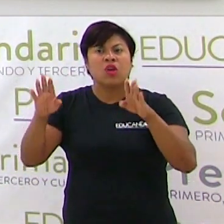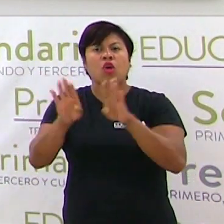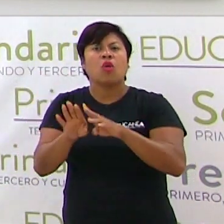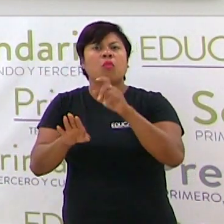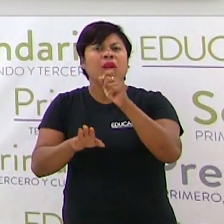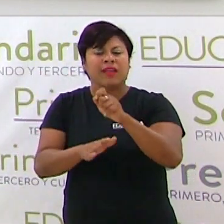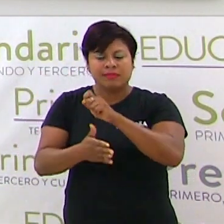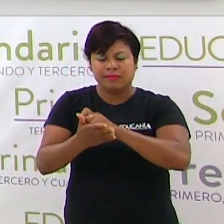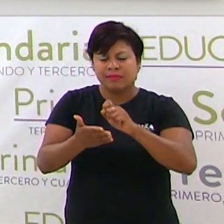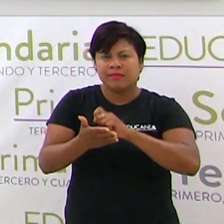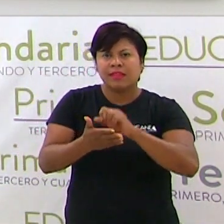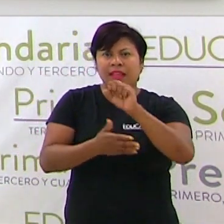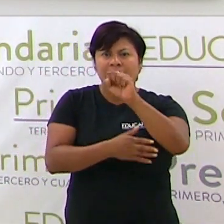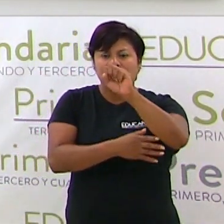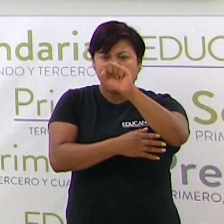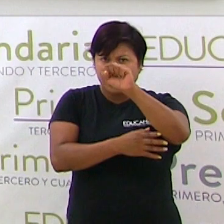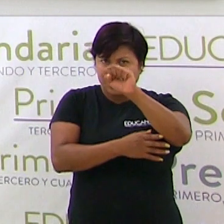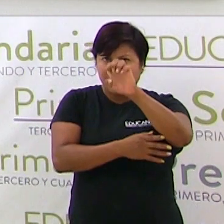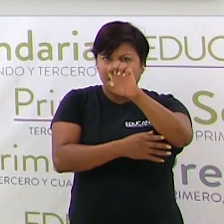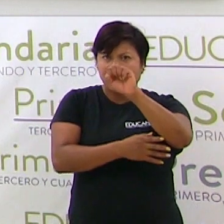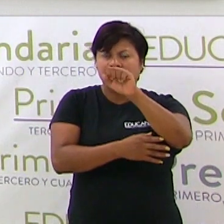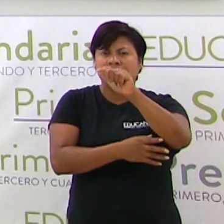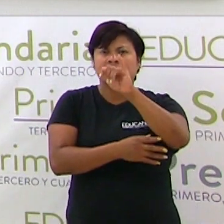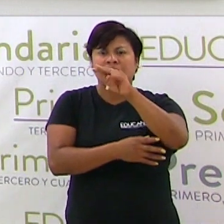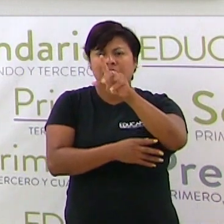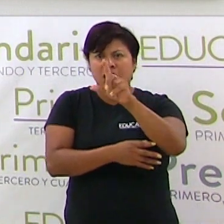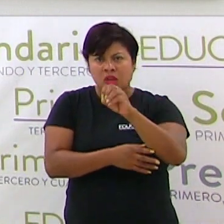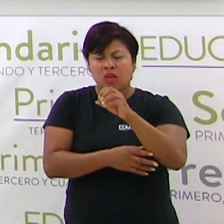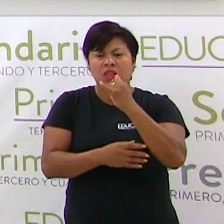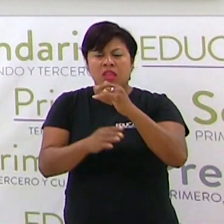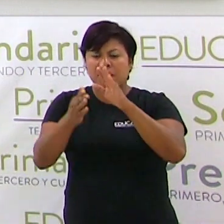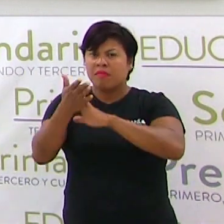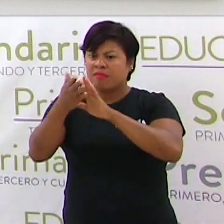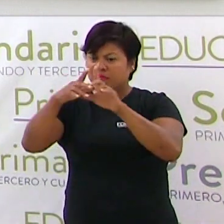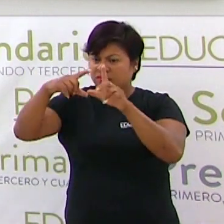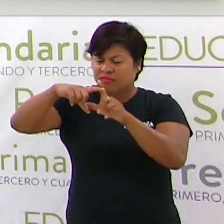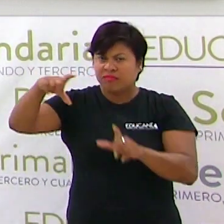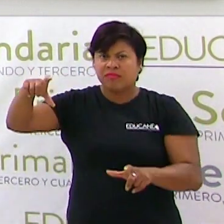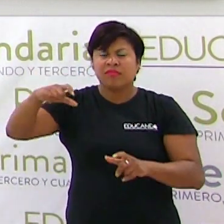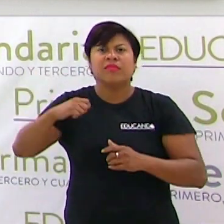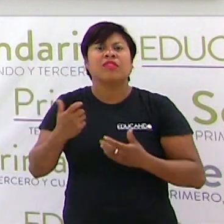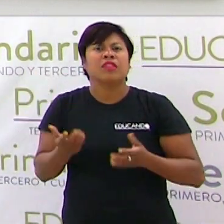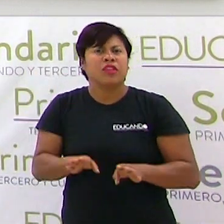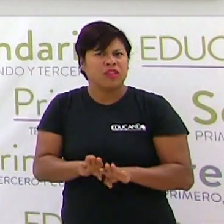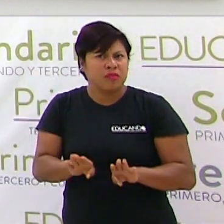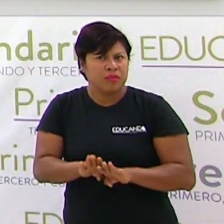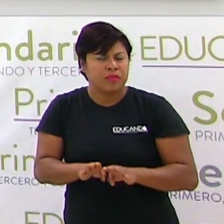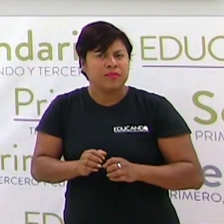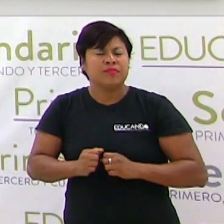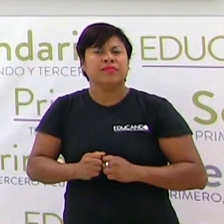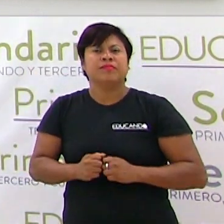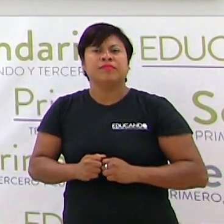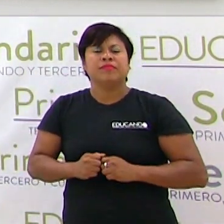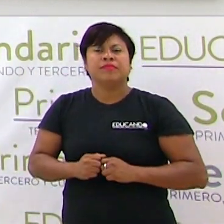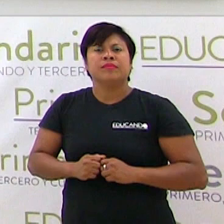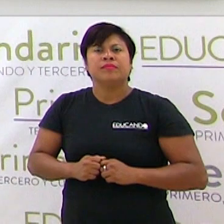estilo? El estilo y el formato. El estilo y formato.